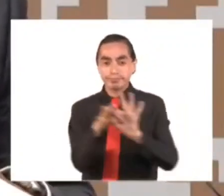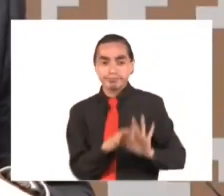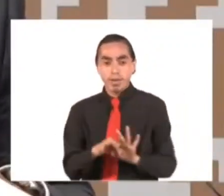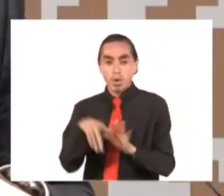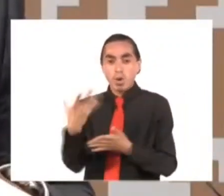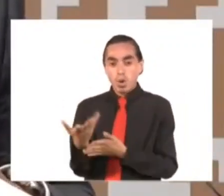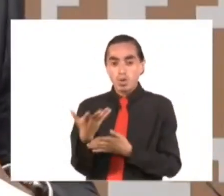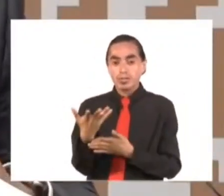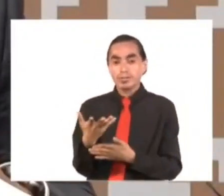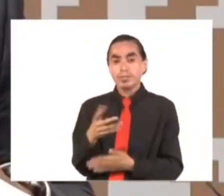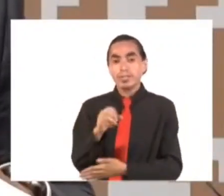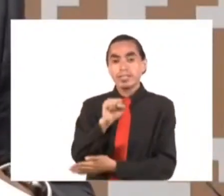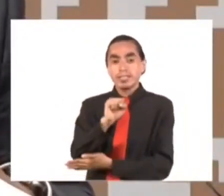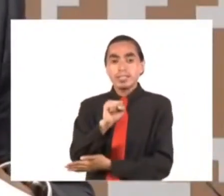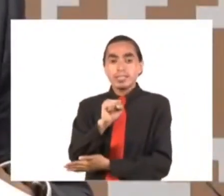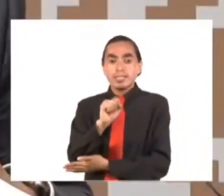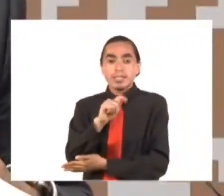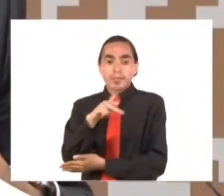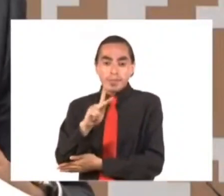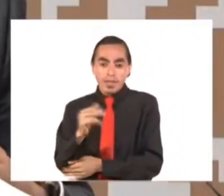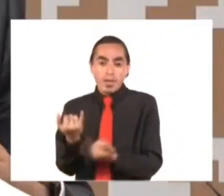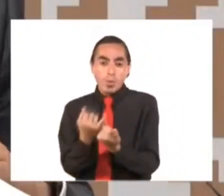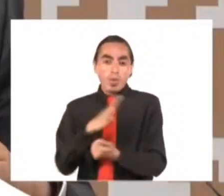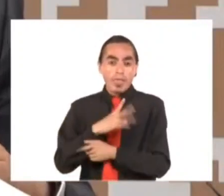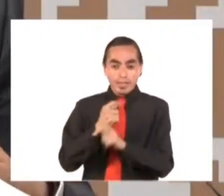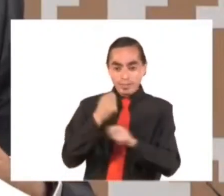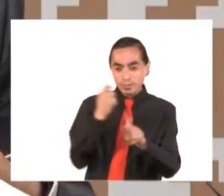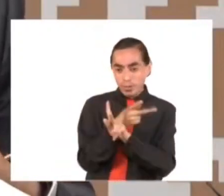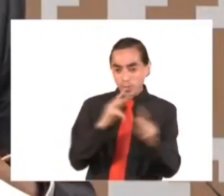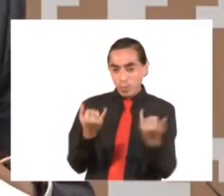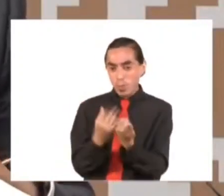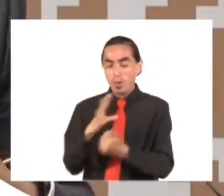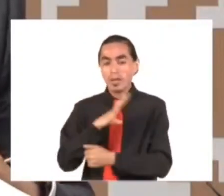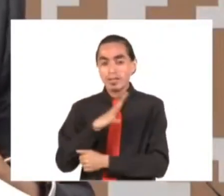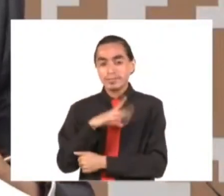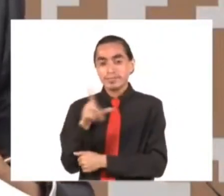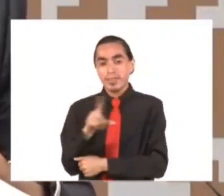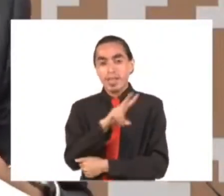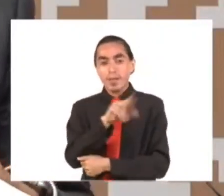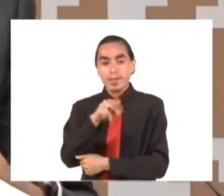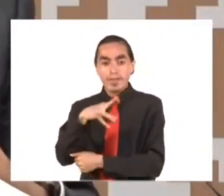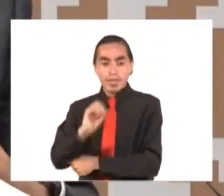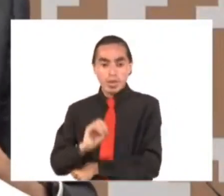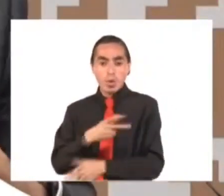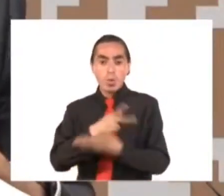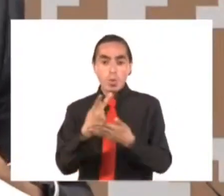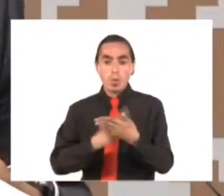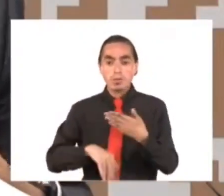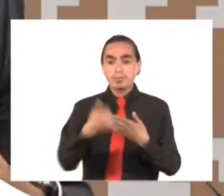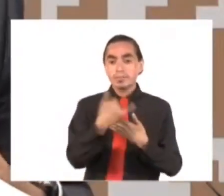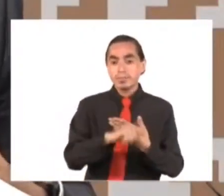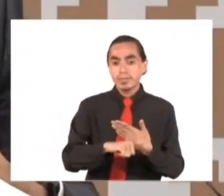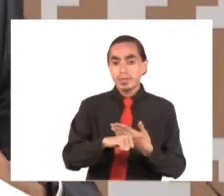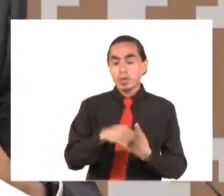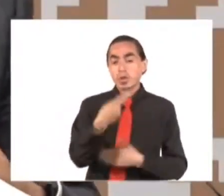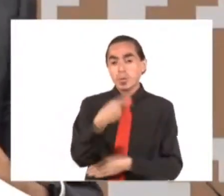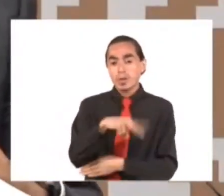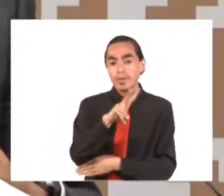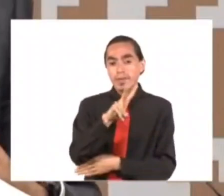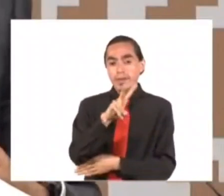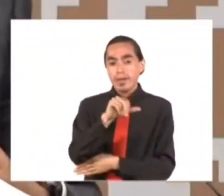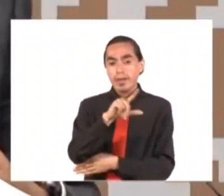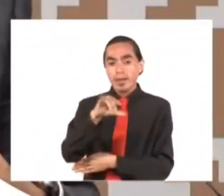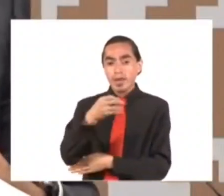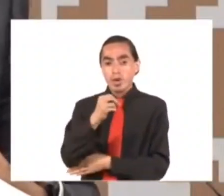de transporte colectivo, así como en la reactivación de la zona industrial Vallejo a través del proyecto Vallejo I.